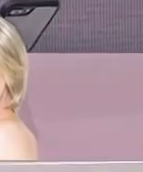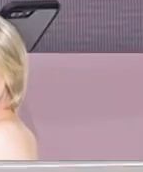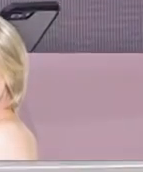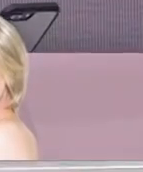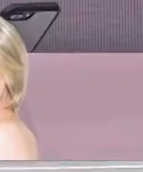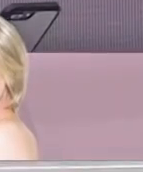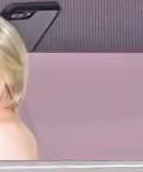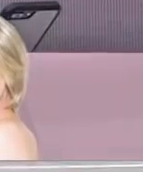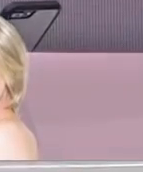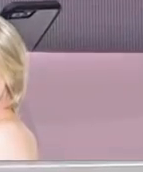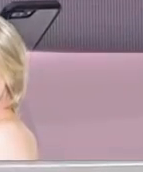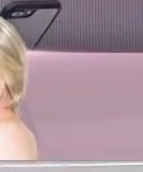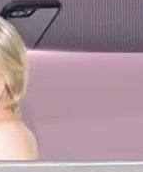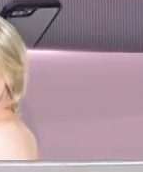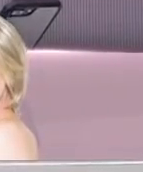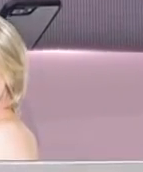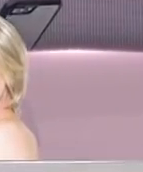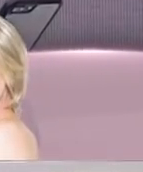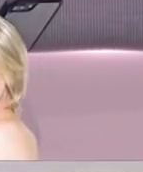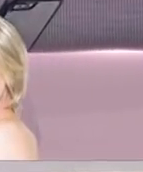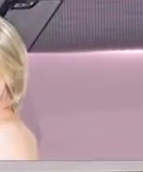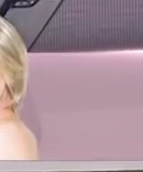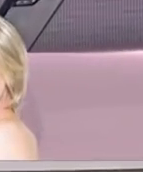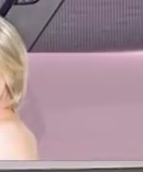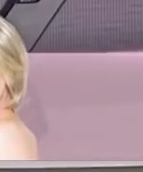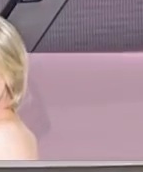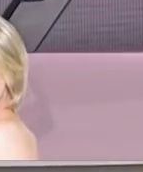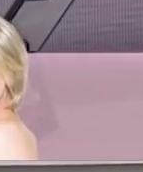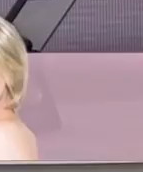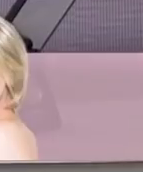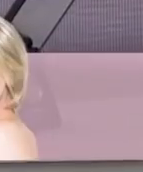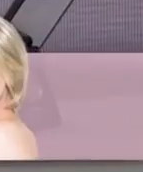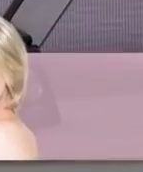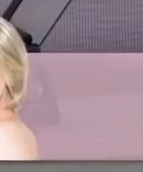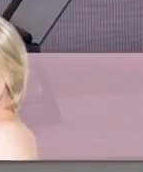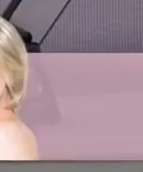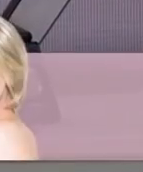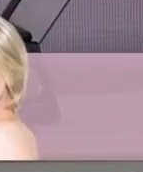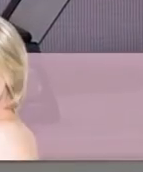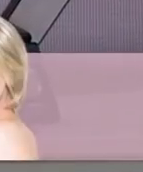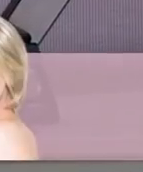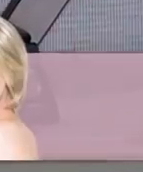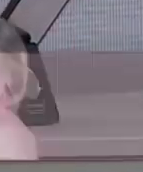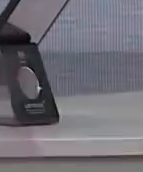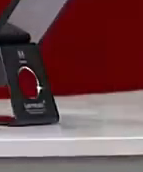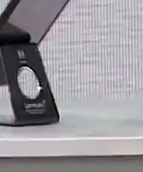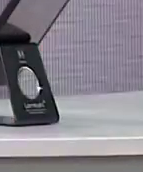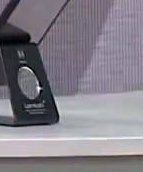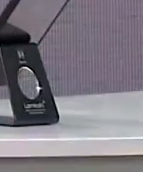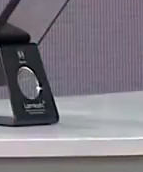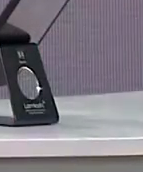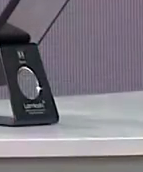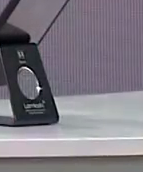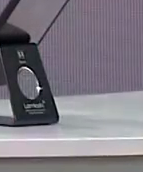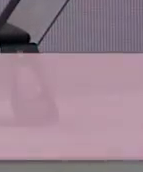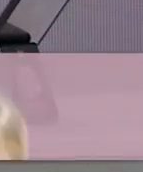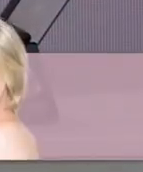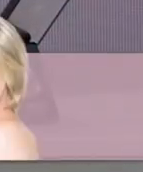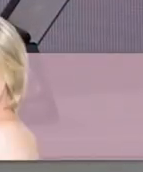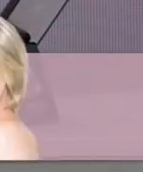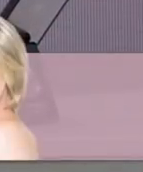dos, si lo hacemos a tiempo. Uno, que el médico le diga que se ven en un año para otra revisión, un año. Y